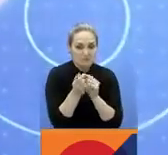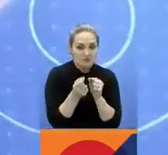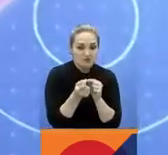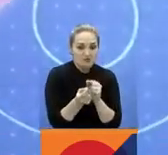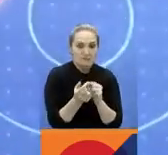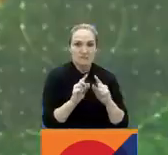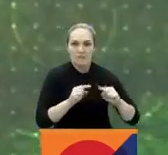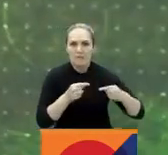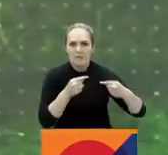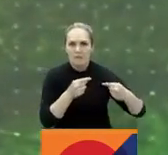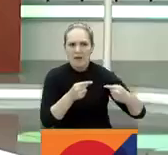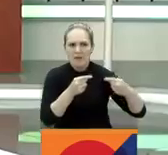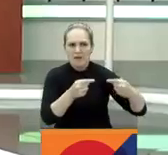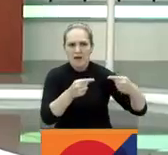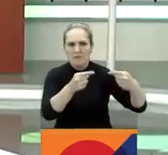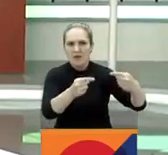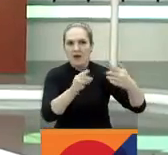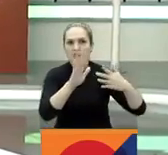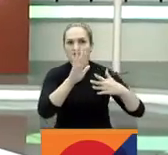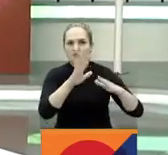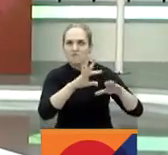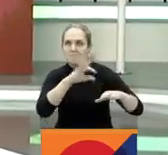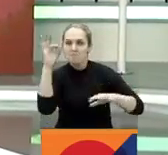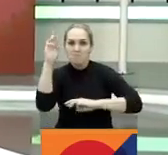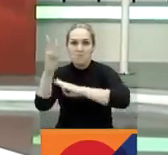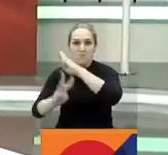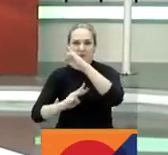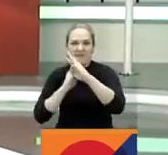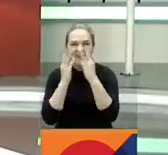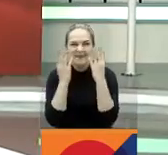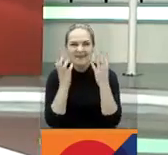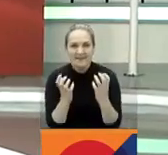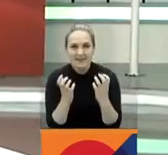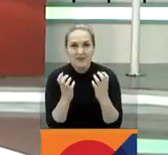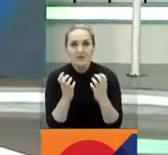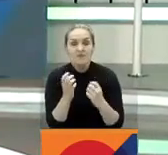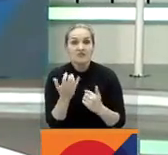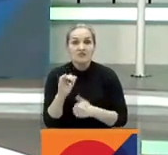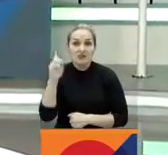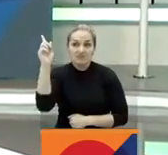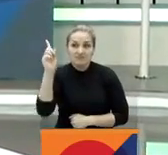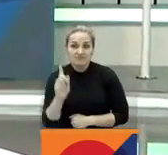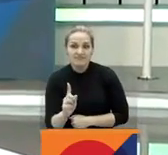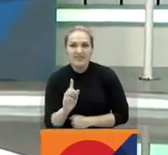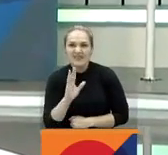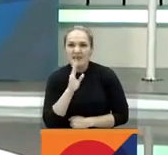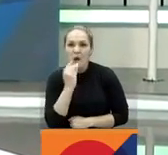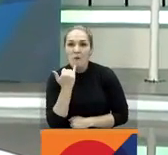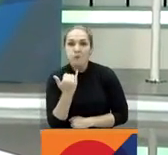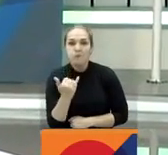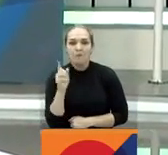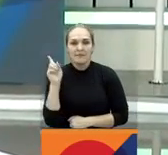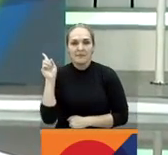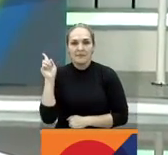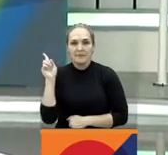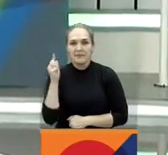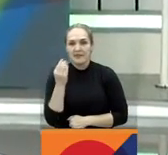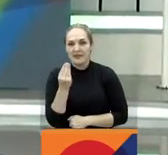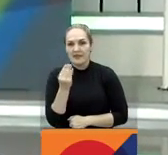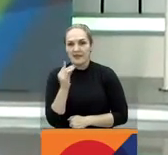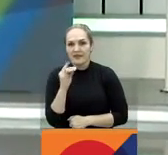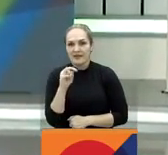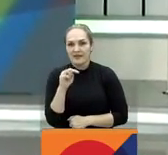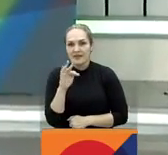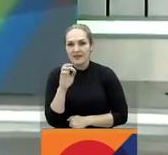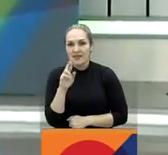las eliminatorias a la Copa del Mundo. Y justamente uno que fue el primerito en llegar es Juan Fernando Quintero, que llegó el día de ayer,